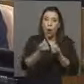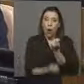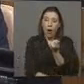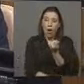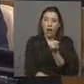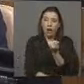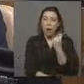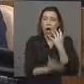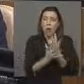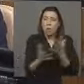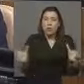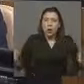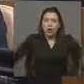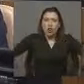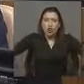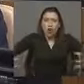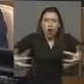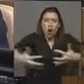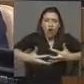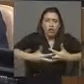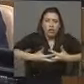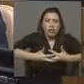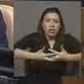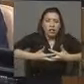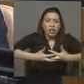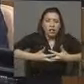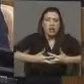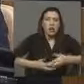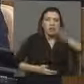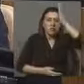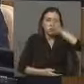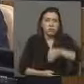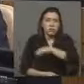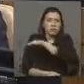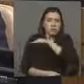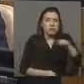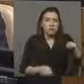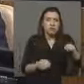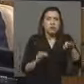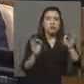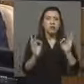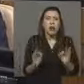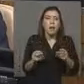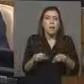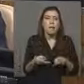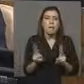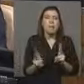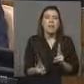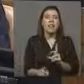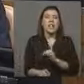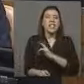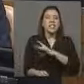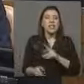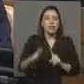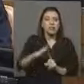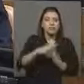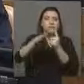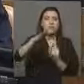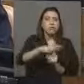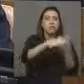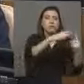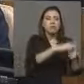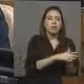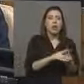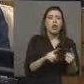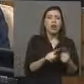que hay una alta concentración e integración vertical y horizontal de las empresas que han permitido en Chile el florecimiento de estos verdaderos